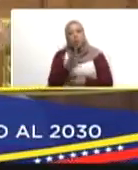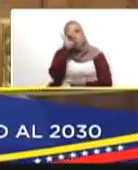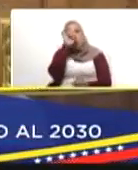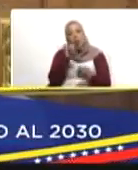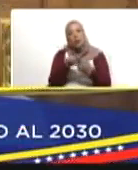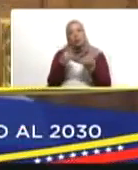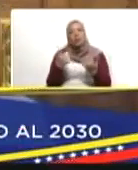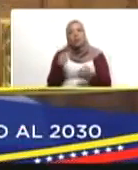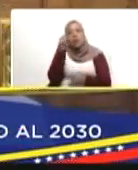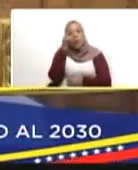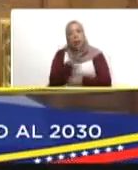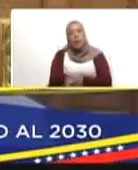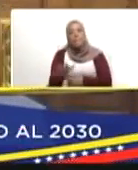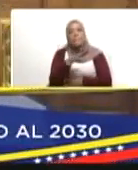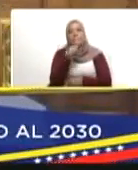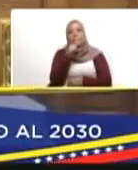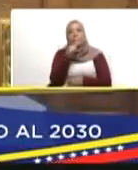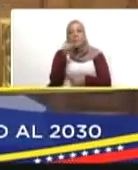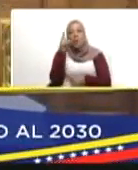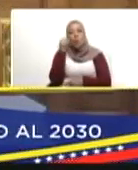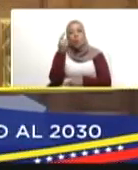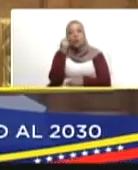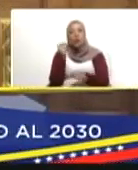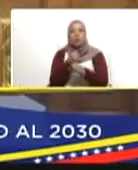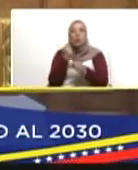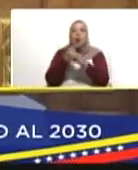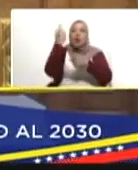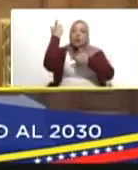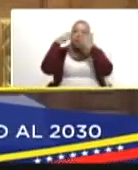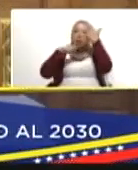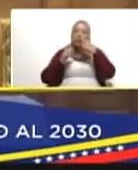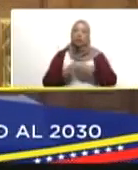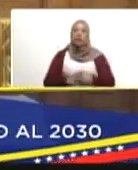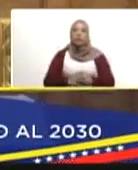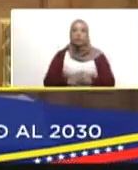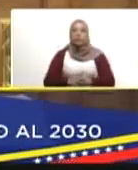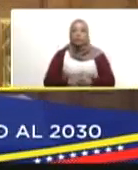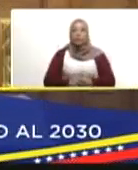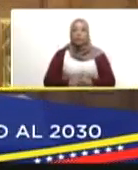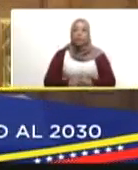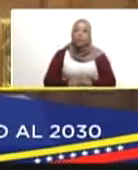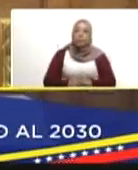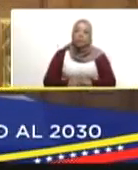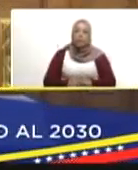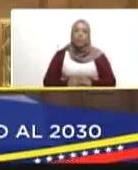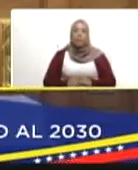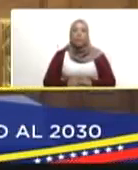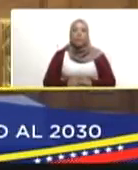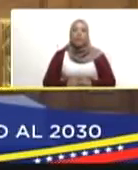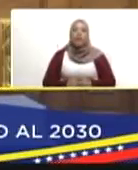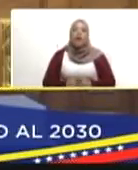objetivos del plan de la patria redactado por el comandante Chávez es una fusión de visiones de